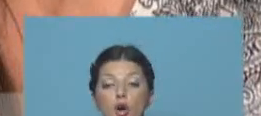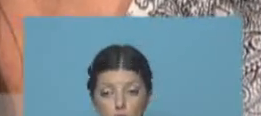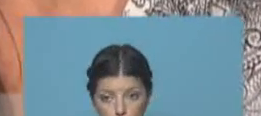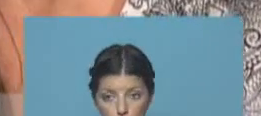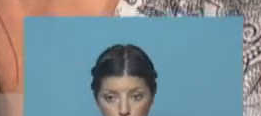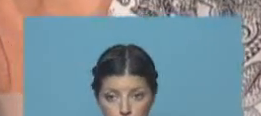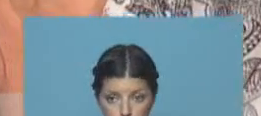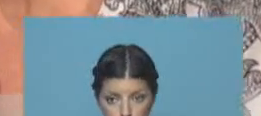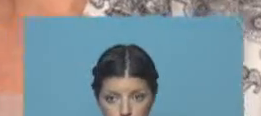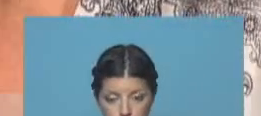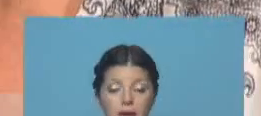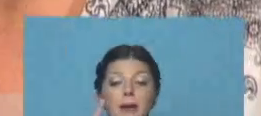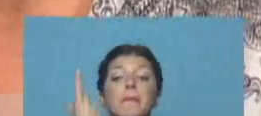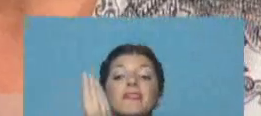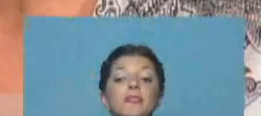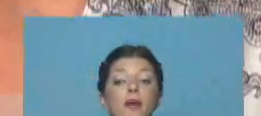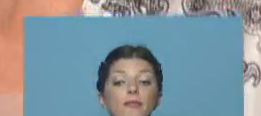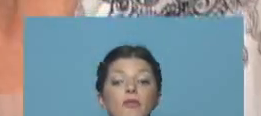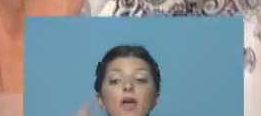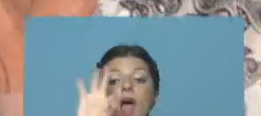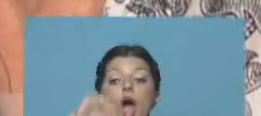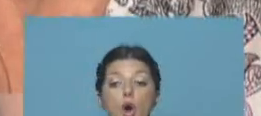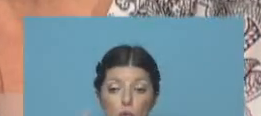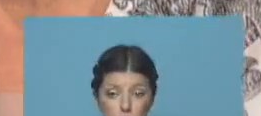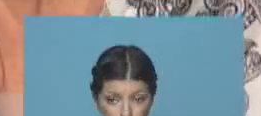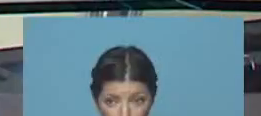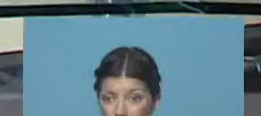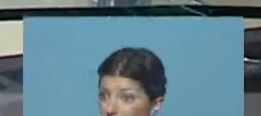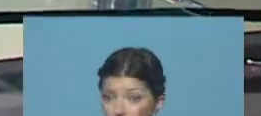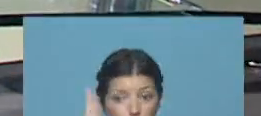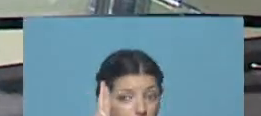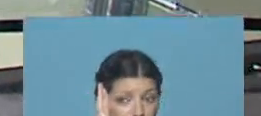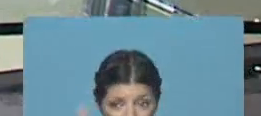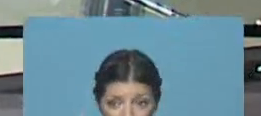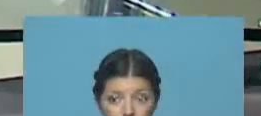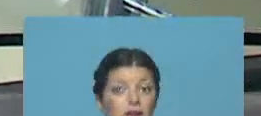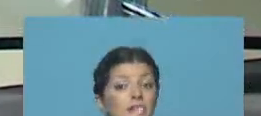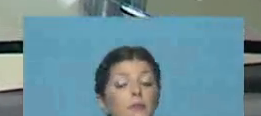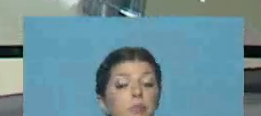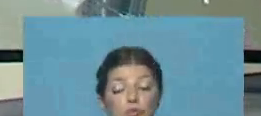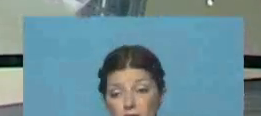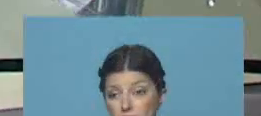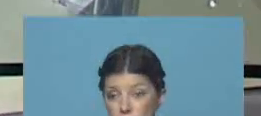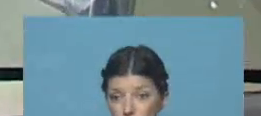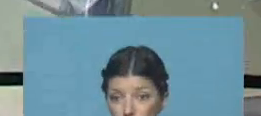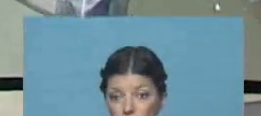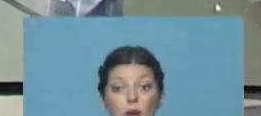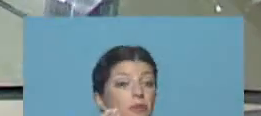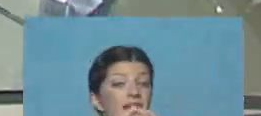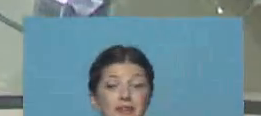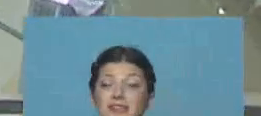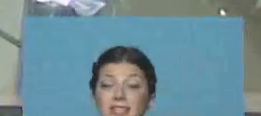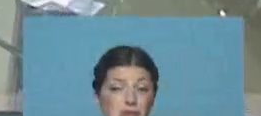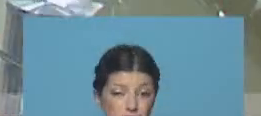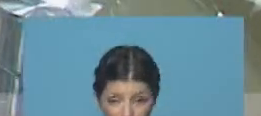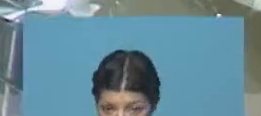alto representante de las Naciones Unidas, dijo que había que respetar esta consulta popular, porque es parte de la libertad de expresión,